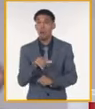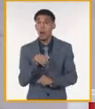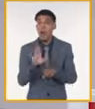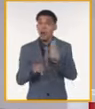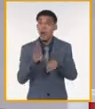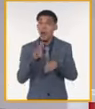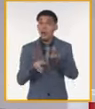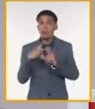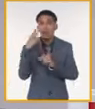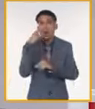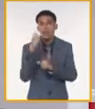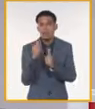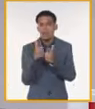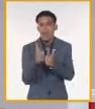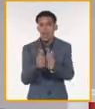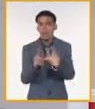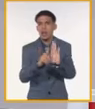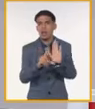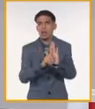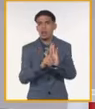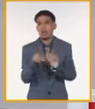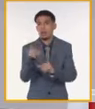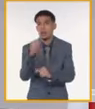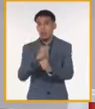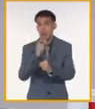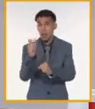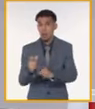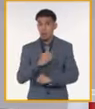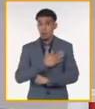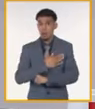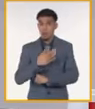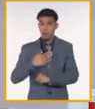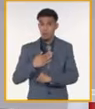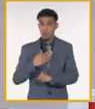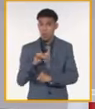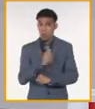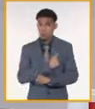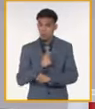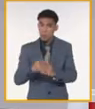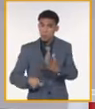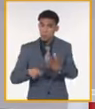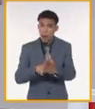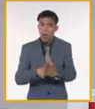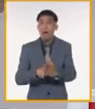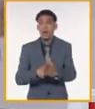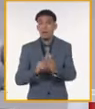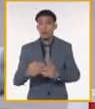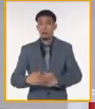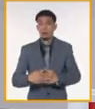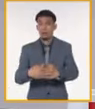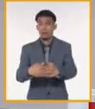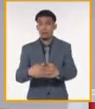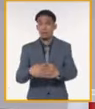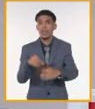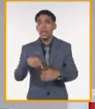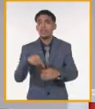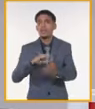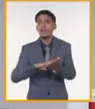que establece porque aunque ese eh trabajor por cuenta propia le paga le la la prestación de maternidad esas prestaciones son